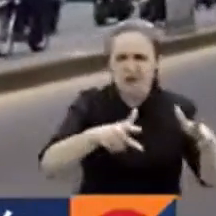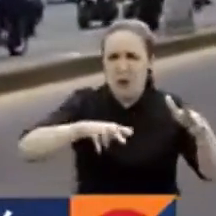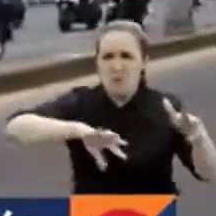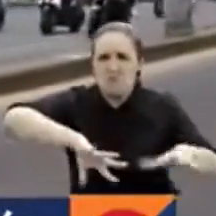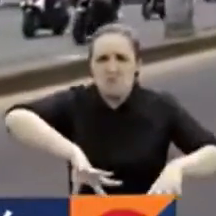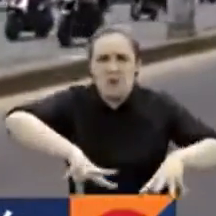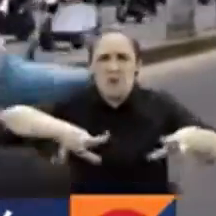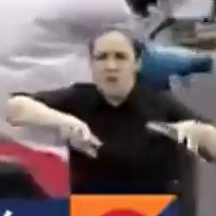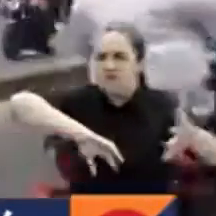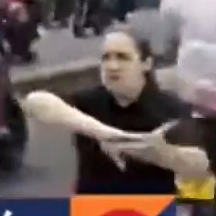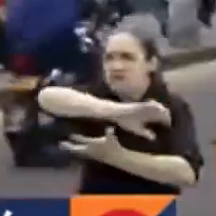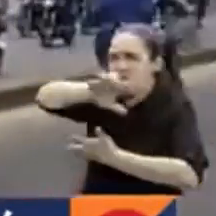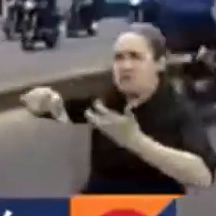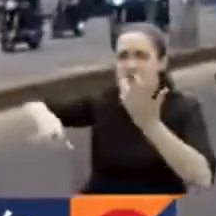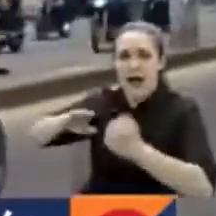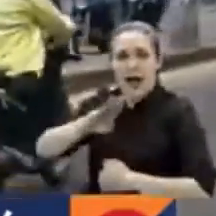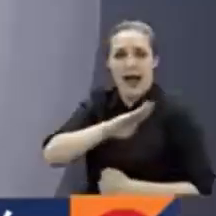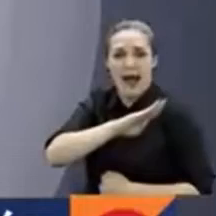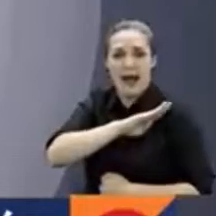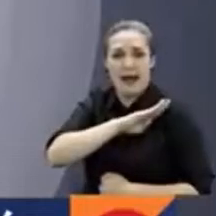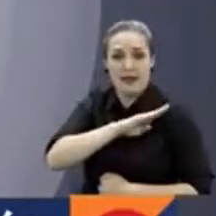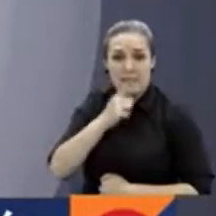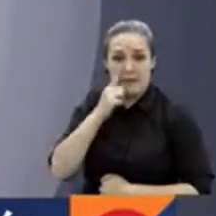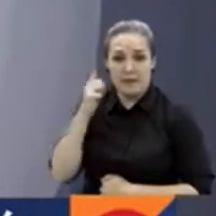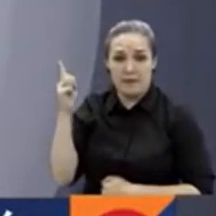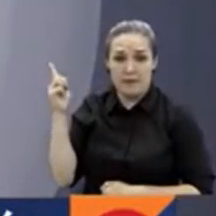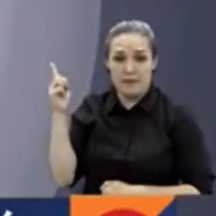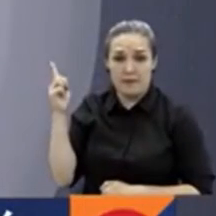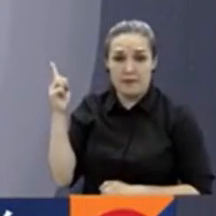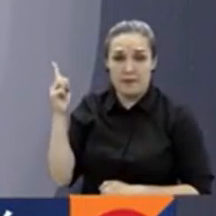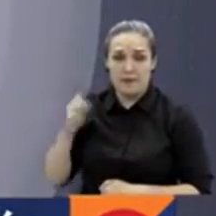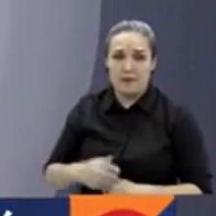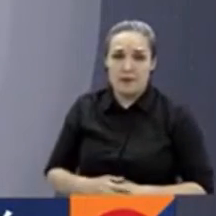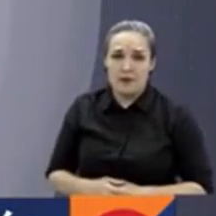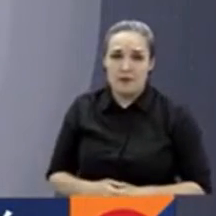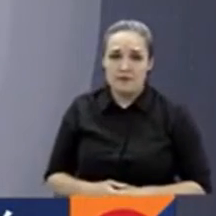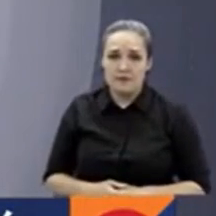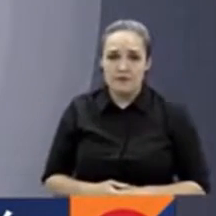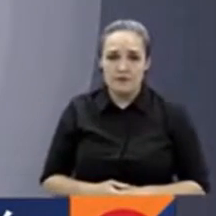vandalizaron la alcaldía de Caucasia, como lo muestran las imágenes.